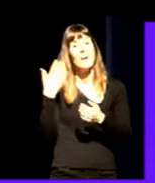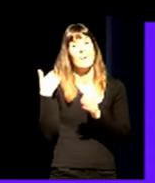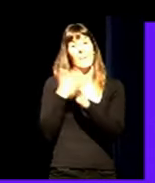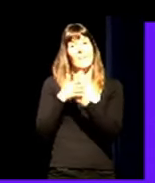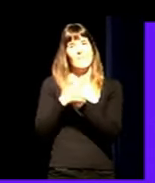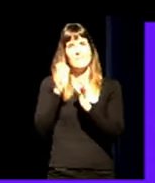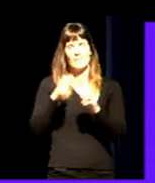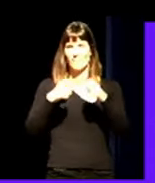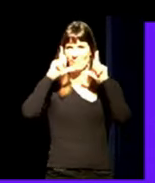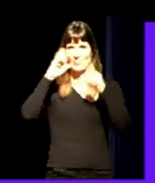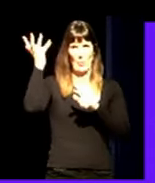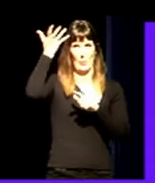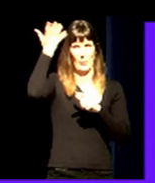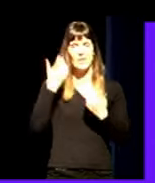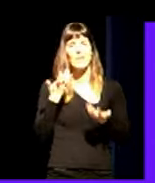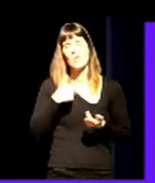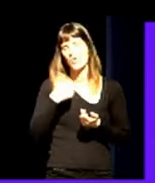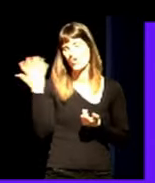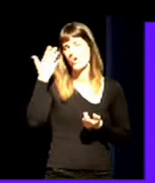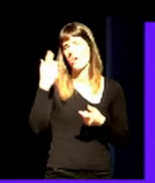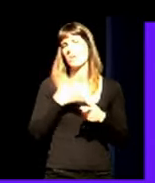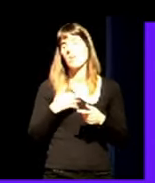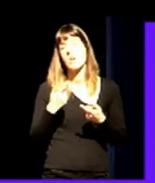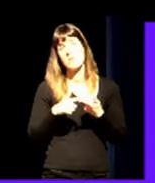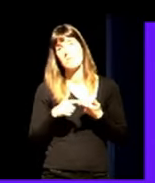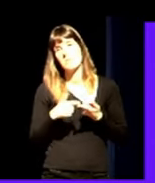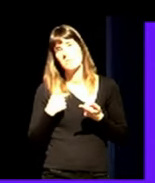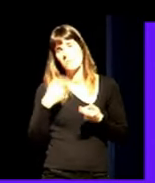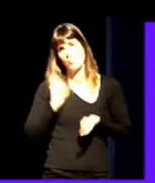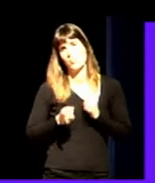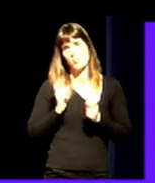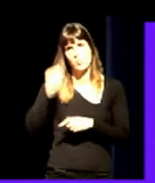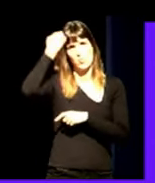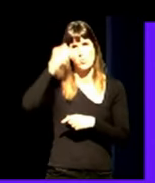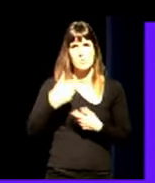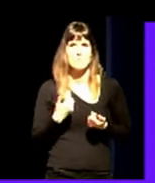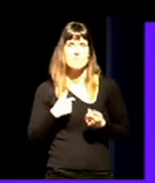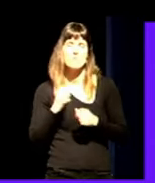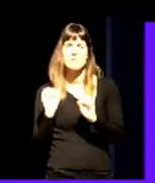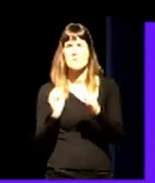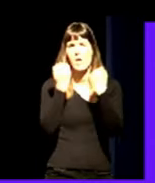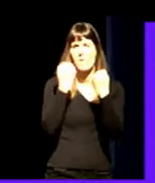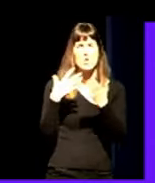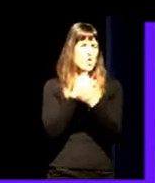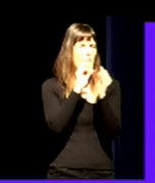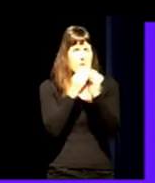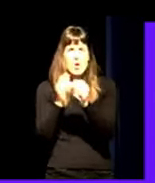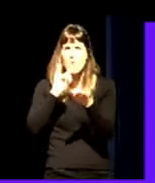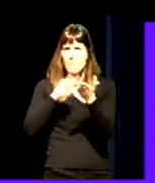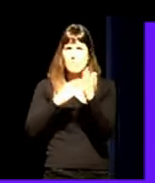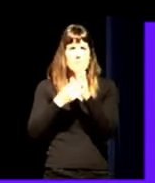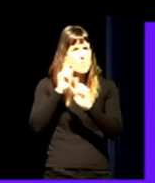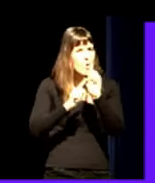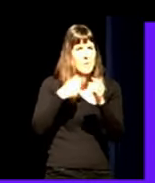decía de los egos, ¿no? Es decir, es que yo quiero aquí ser el Superman o la Superwoman que ha resuelto este problema,